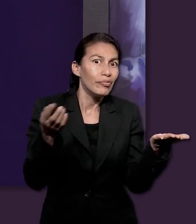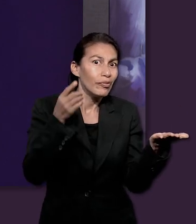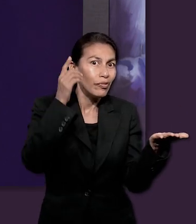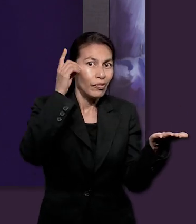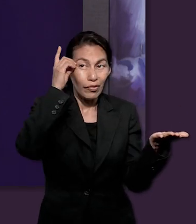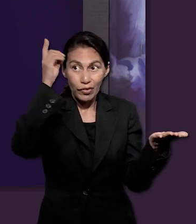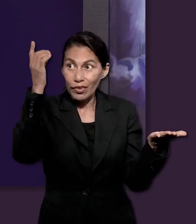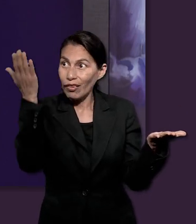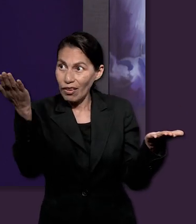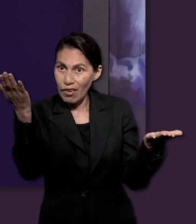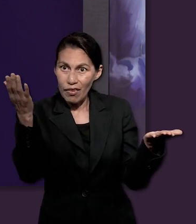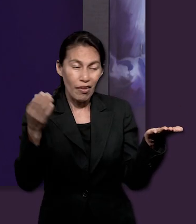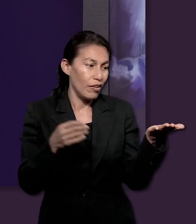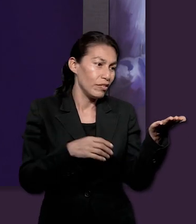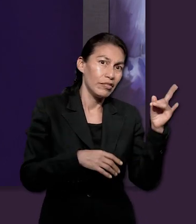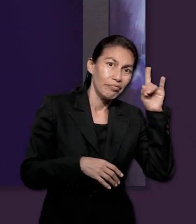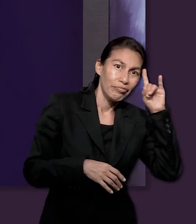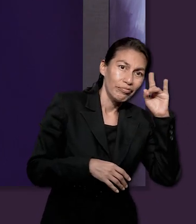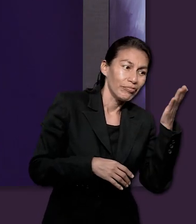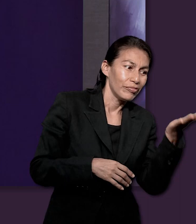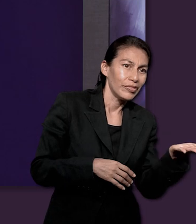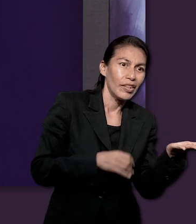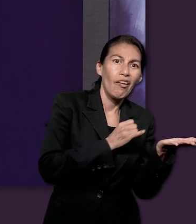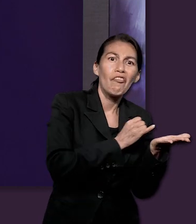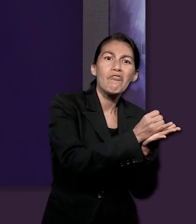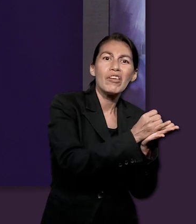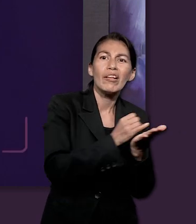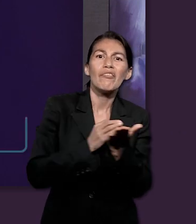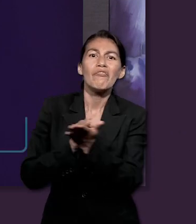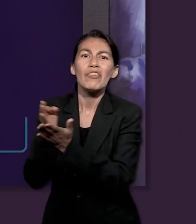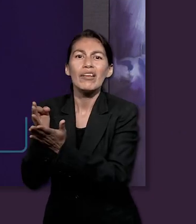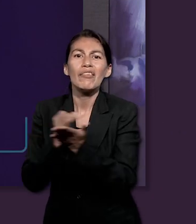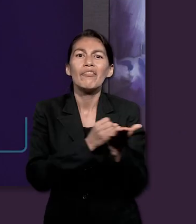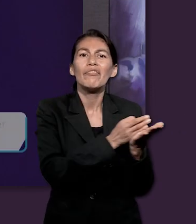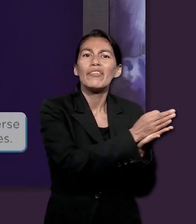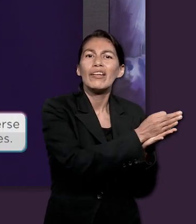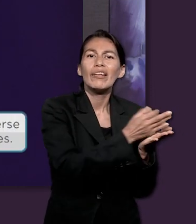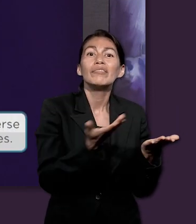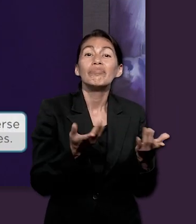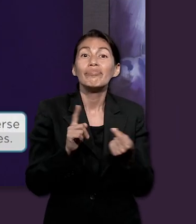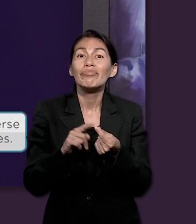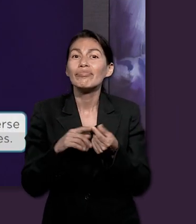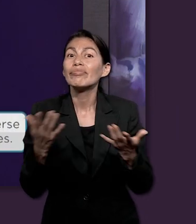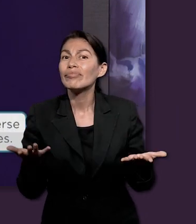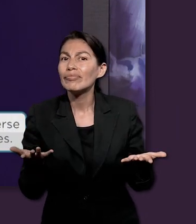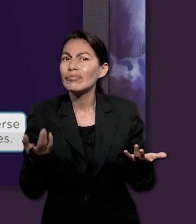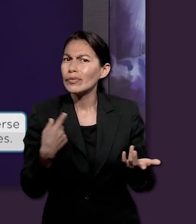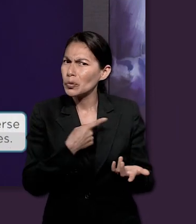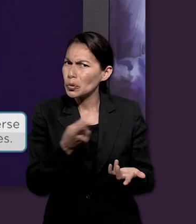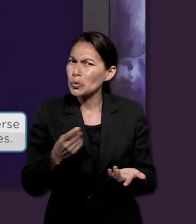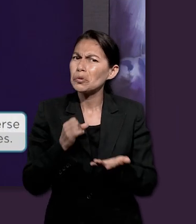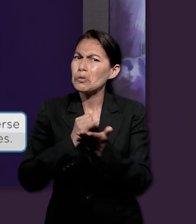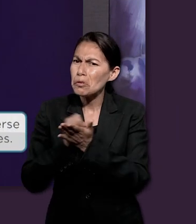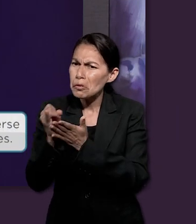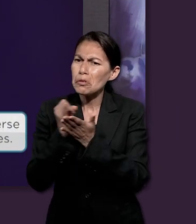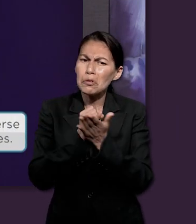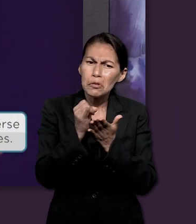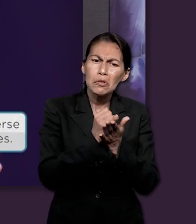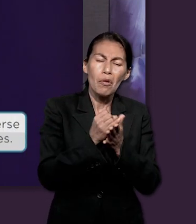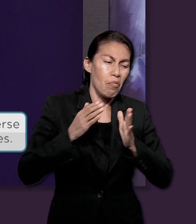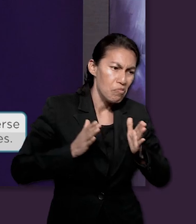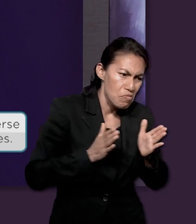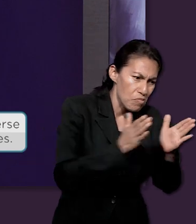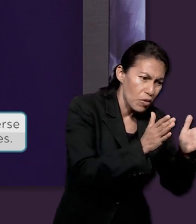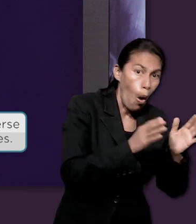tu compromiso es con Dios, entonces tienes que mantenerte fiel a Él, ¿no? Y en ese sentido, pues, alinear todas